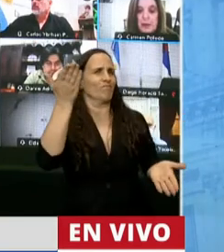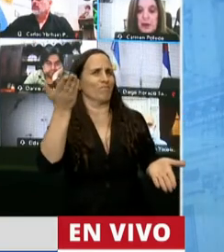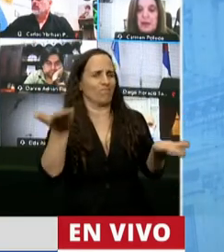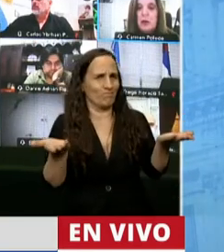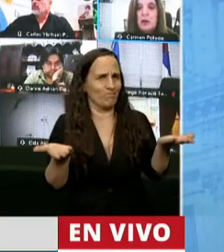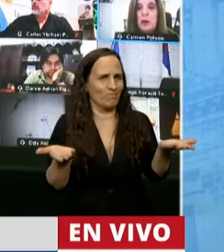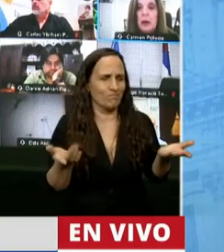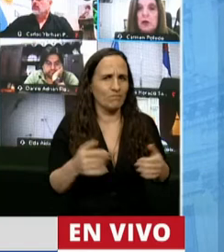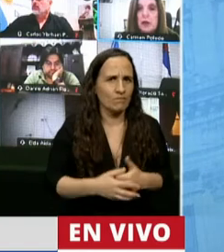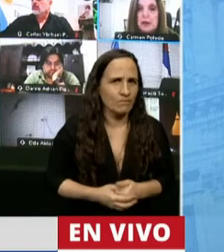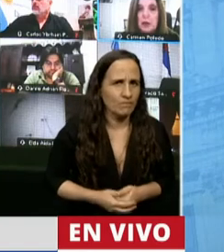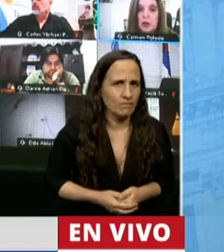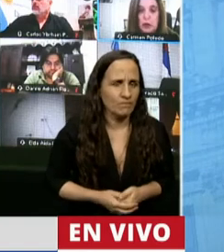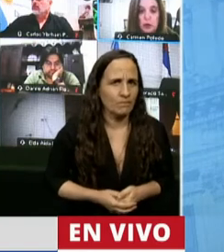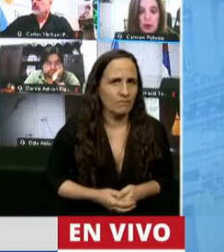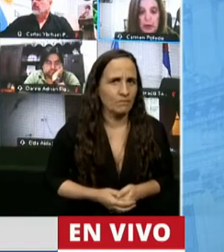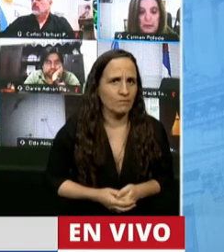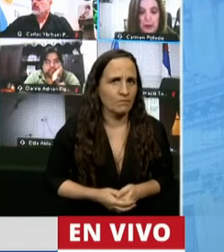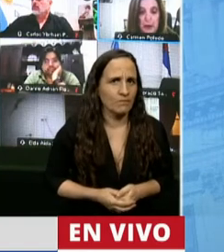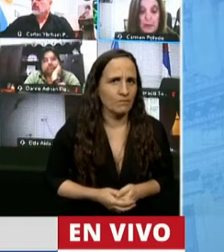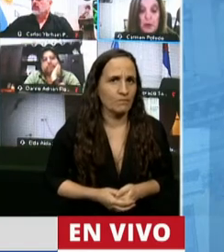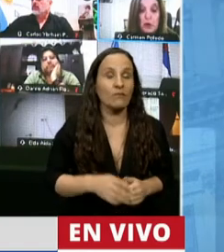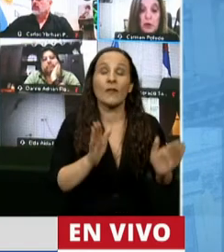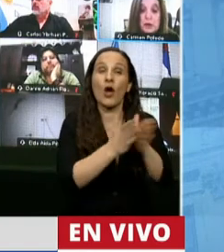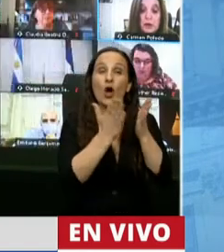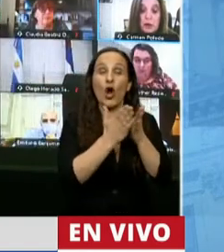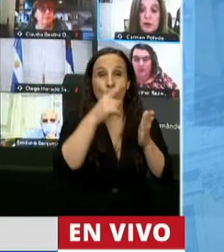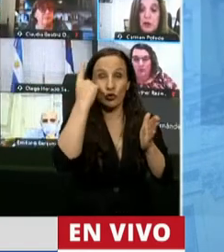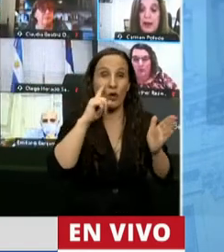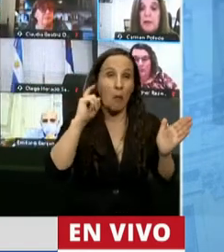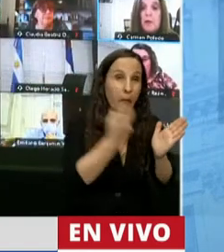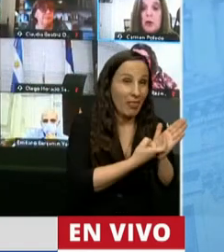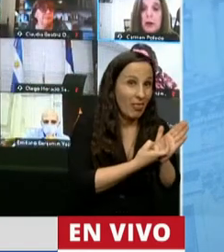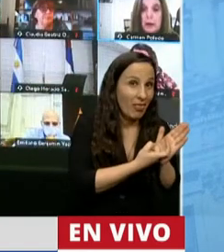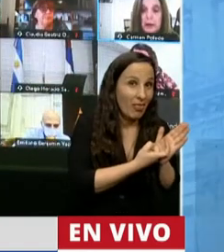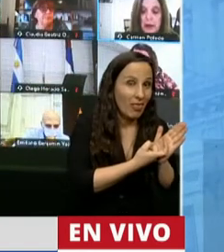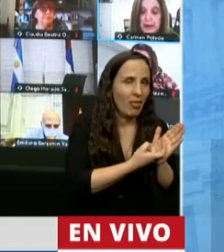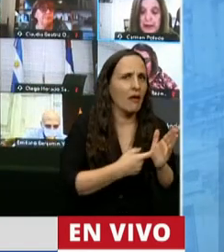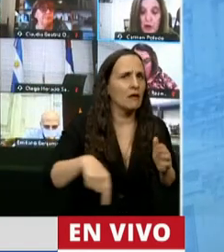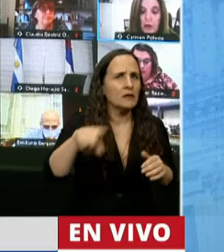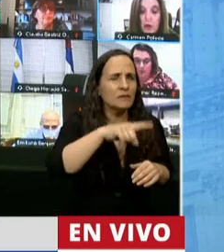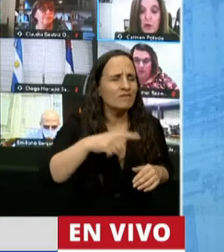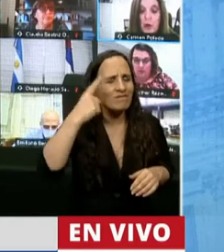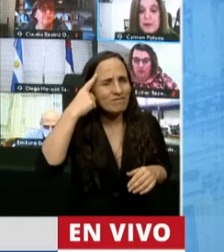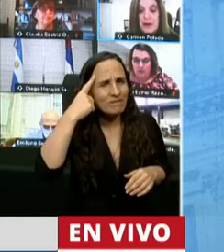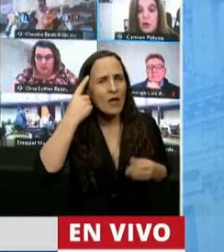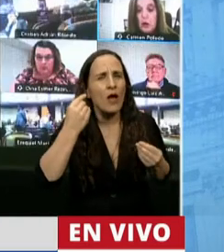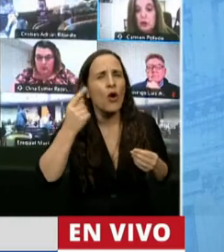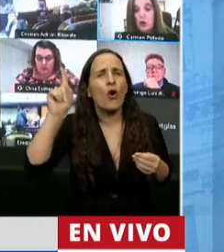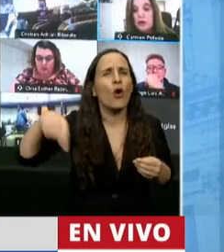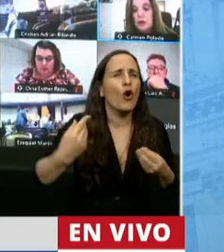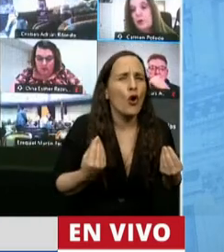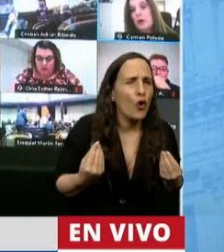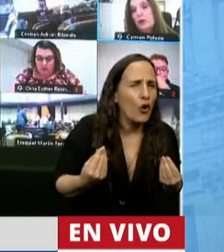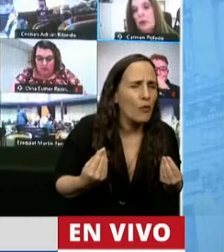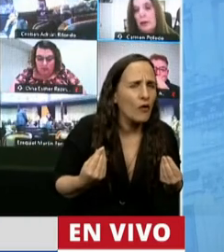todo las cosas inconstitucionales. Pero no solo eso, sino que hagamos memoria y recordemos cómo ha comenzado todo este atropello en la